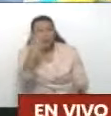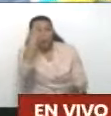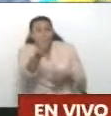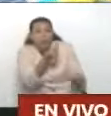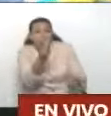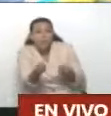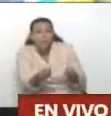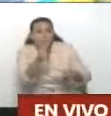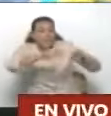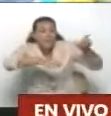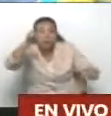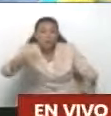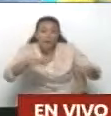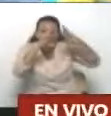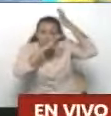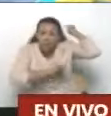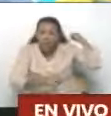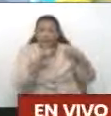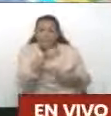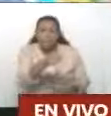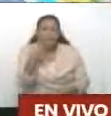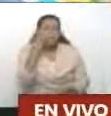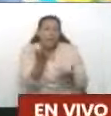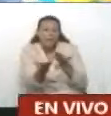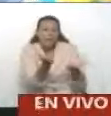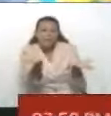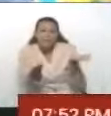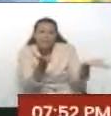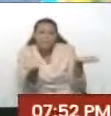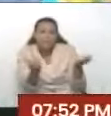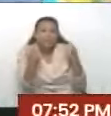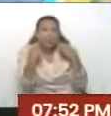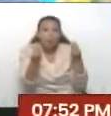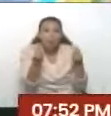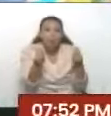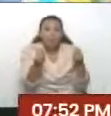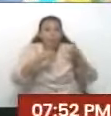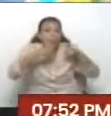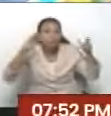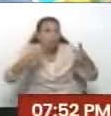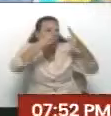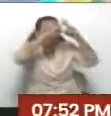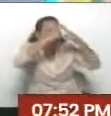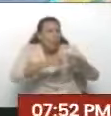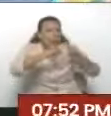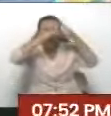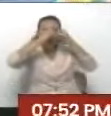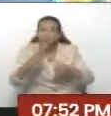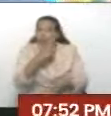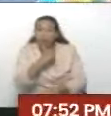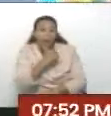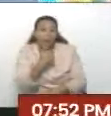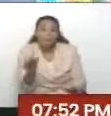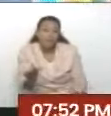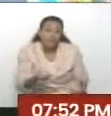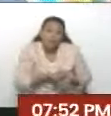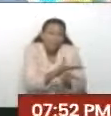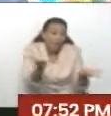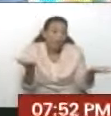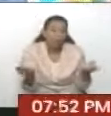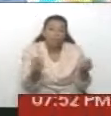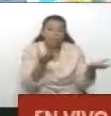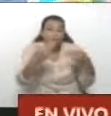la Cancillería aprendió, los servicios SAIME aprendieron a masificar un servicio que no estaba, pues, no estábamos